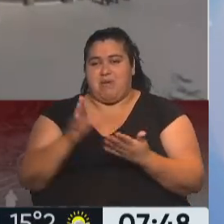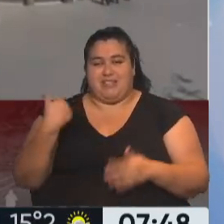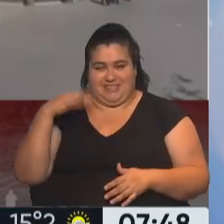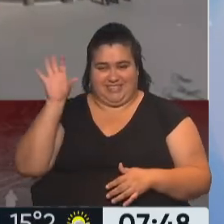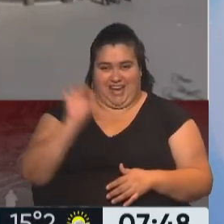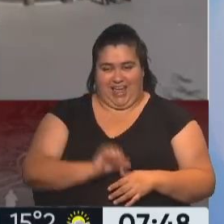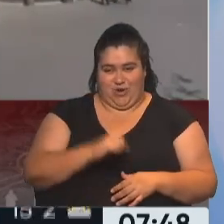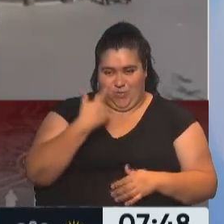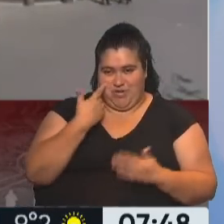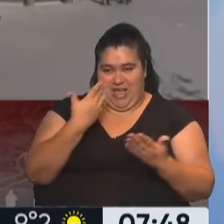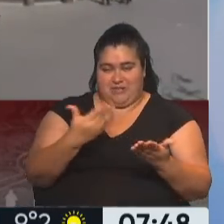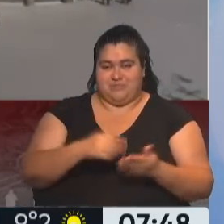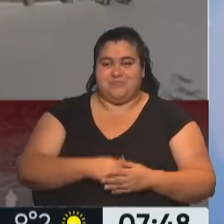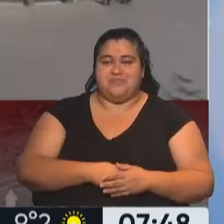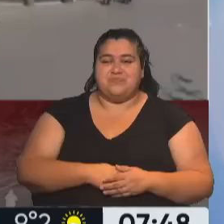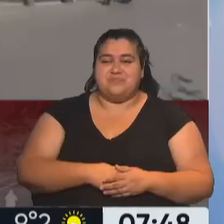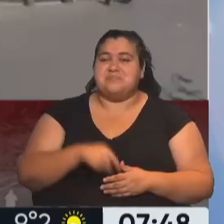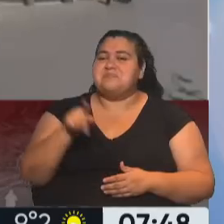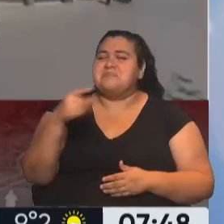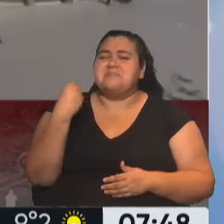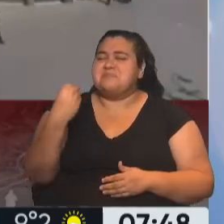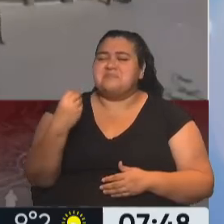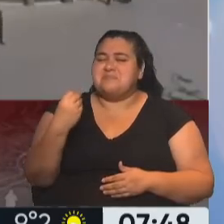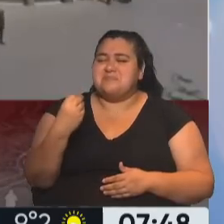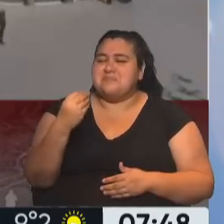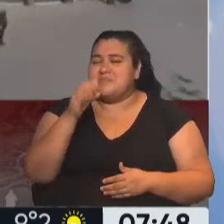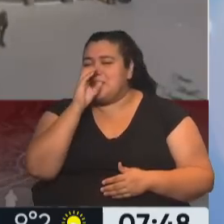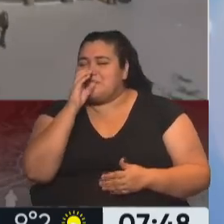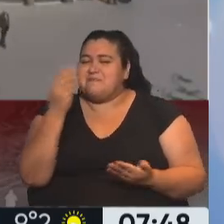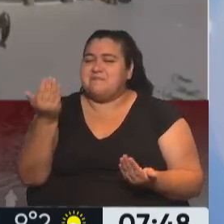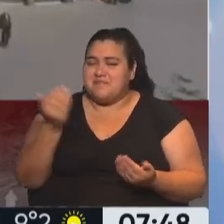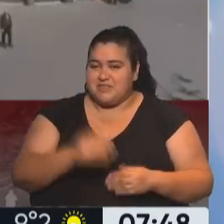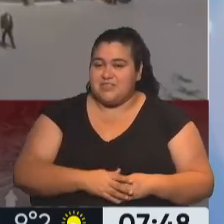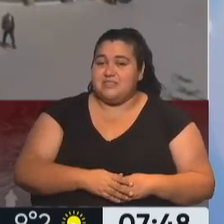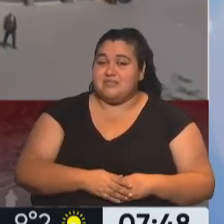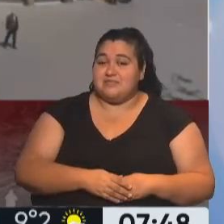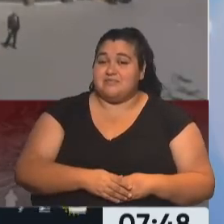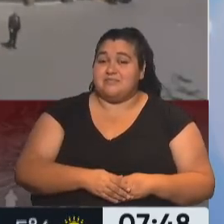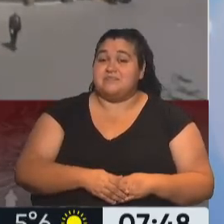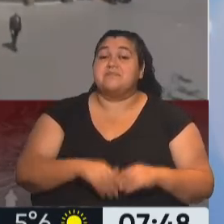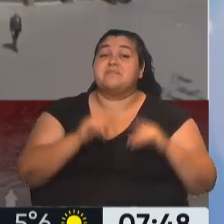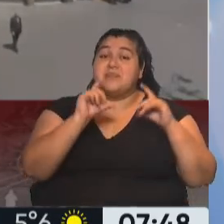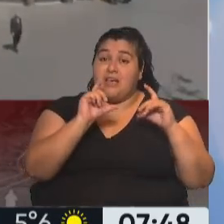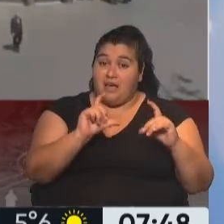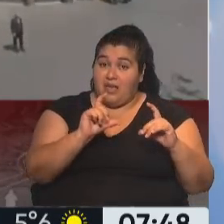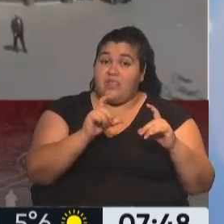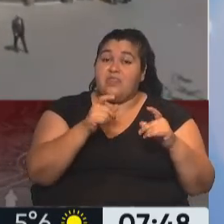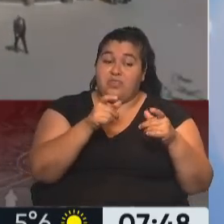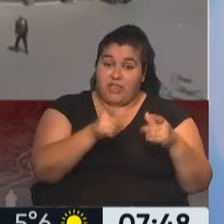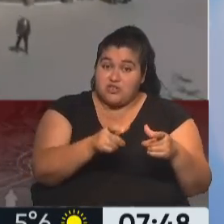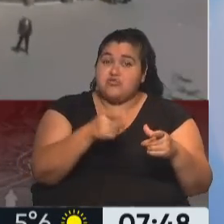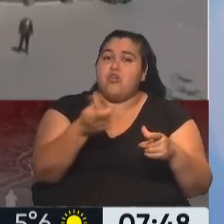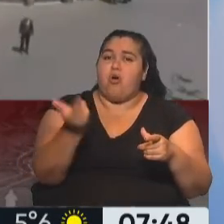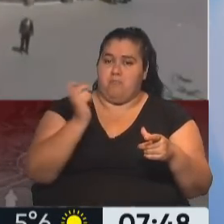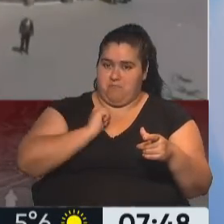A ver, ¿qué hay acá en ese tengo, bolsillo? en este bolsillo, esto es una colección de discos que me regaló él. ¿Piaf? Sí.